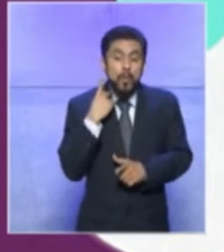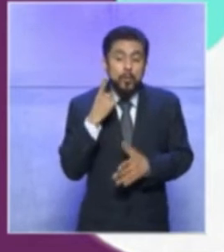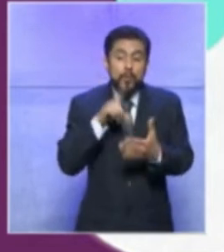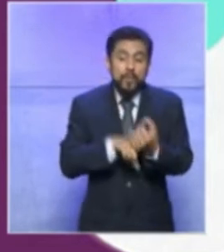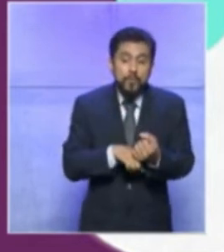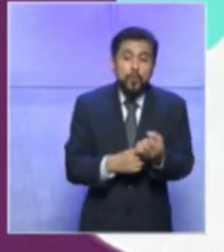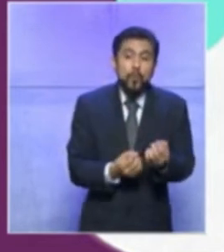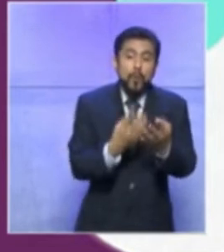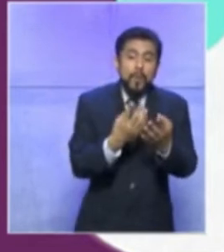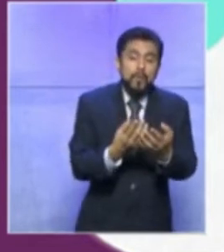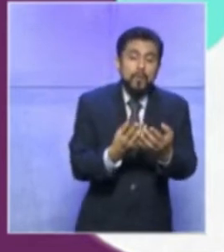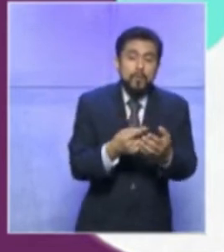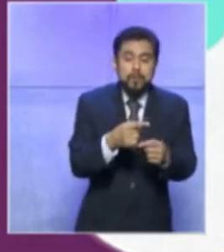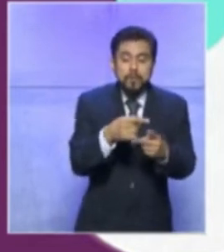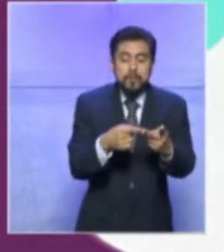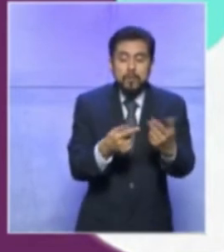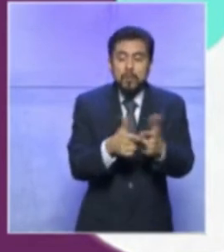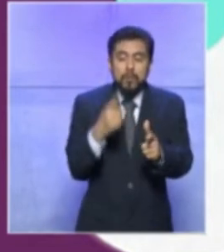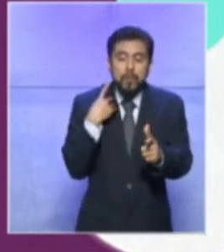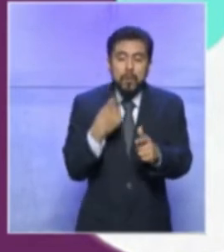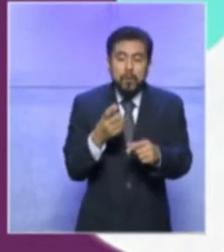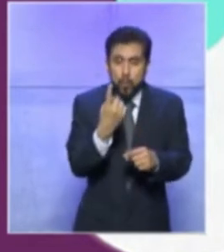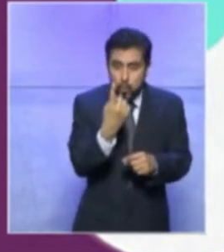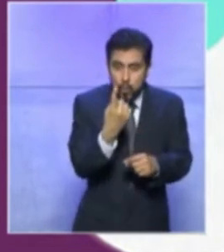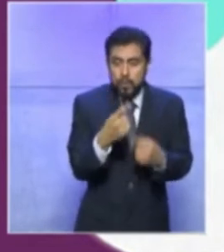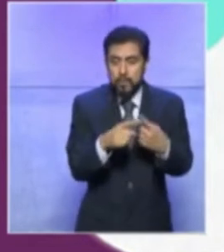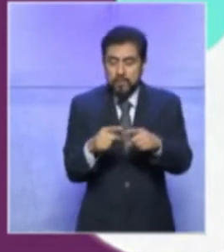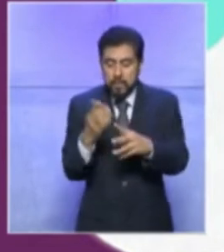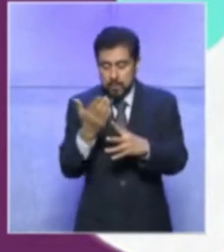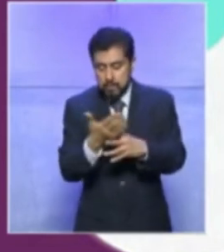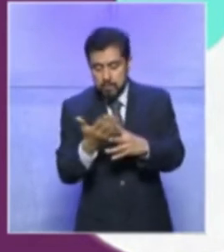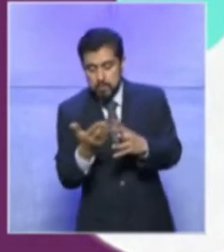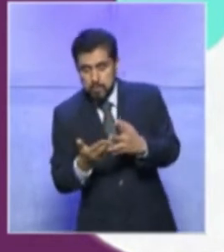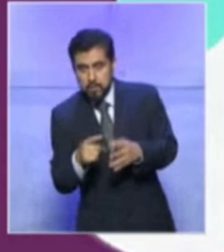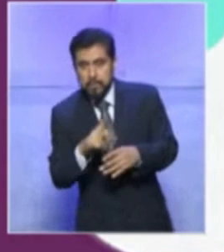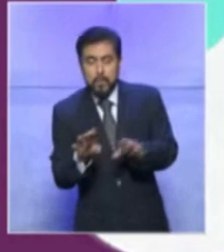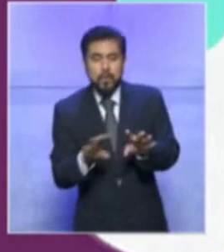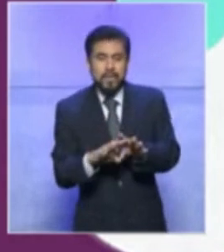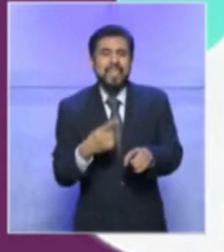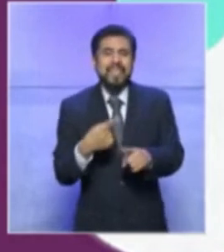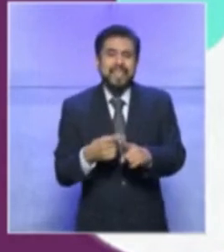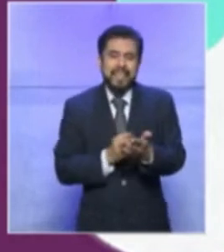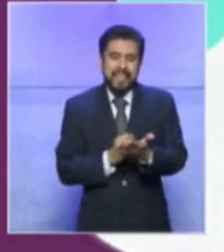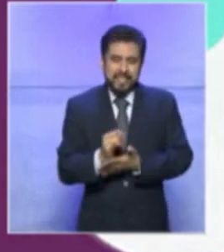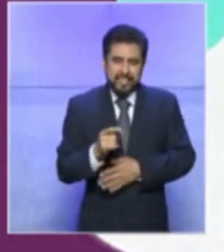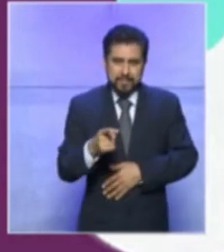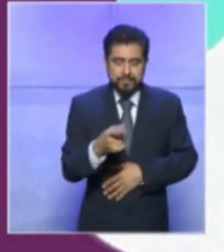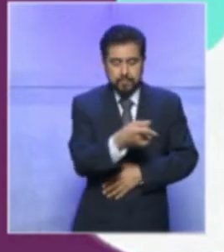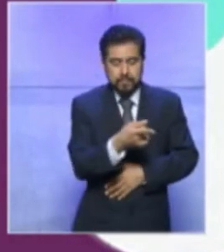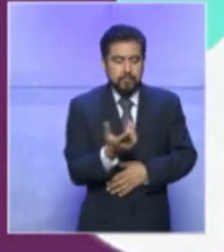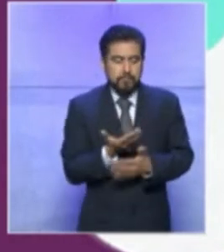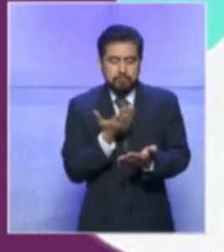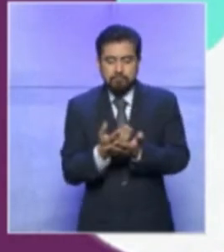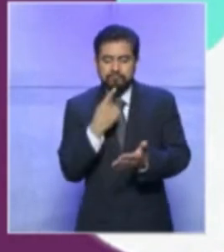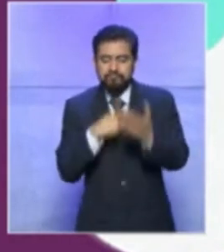conceder que la verificación de límites de sobrerrepresentación debe ser por coaliciones y no por partidos, como proponen los recurrentes,